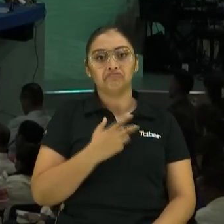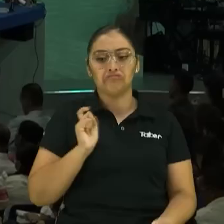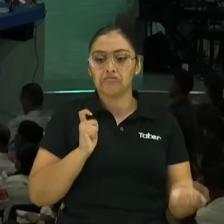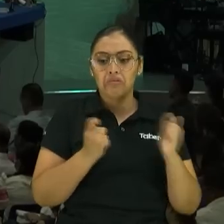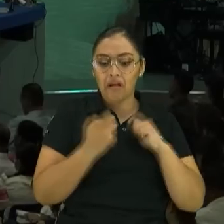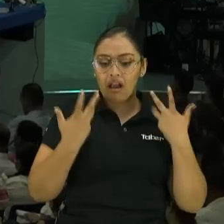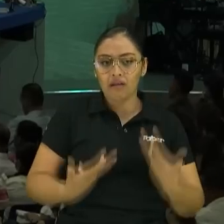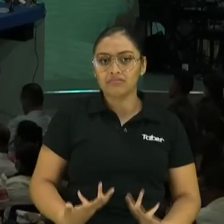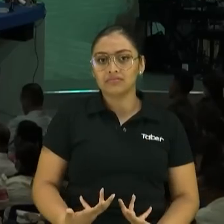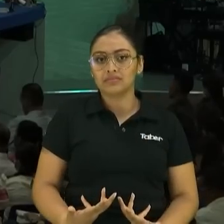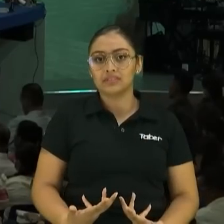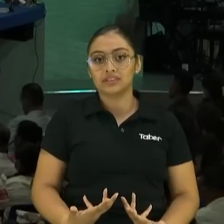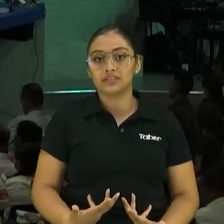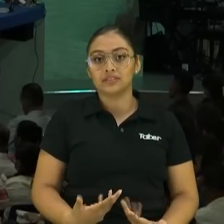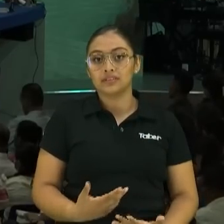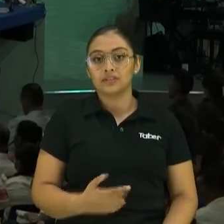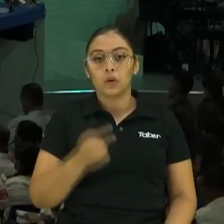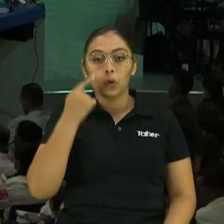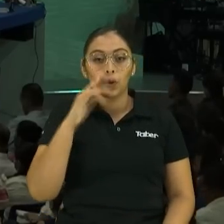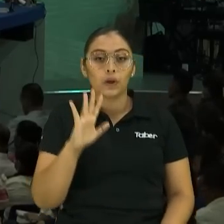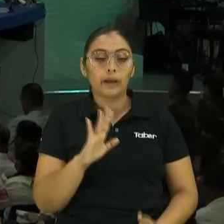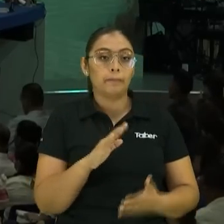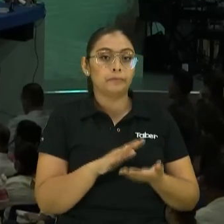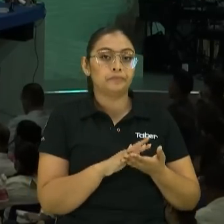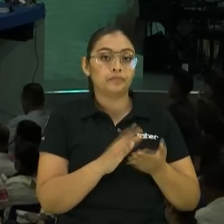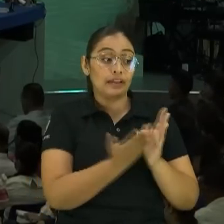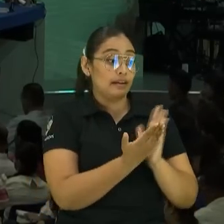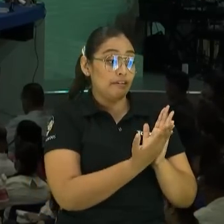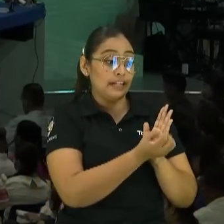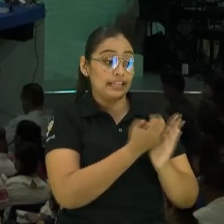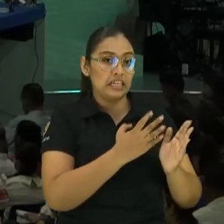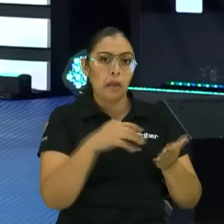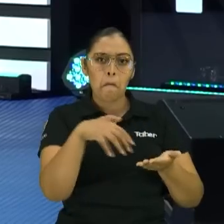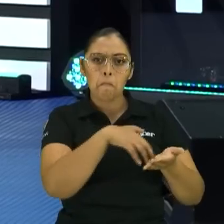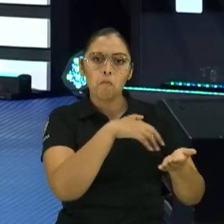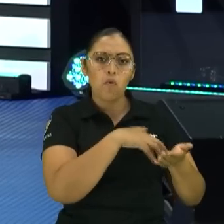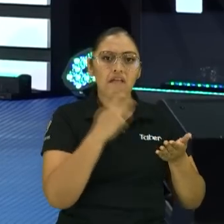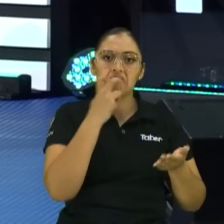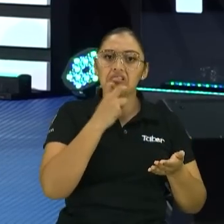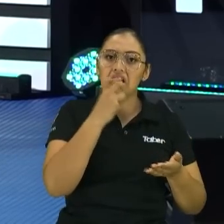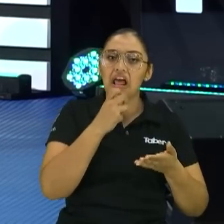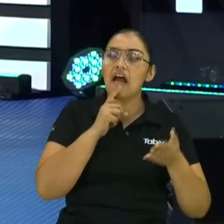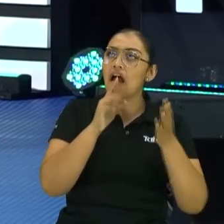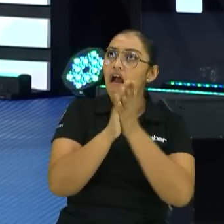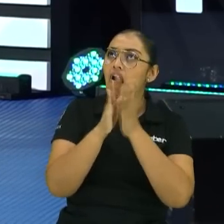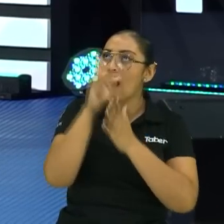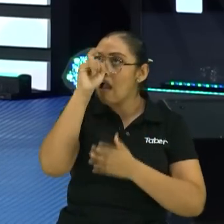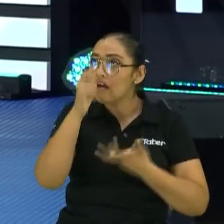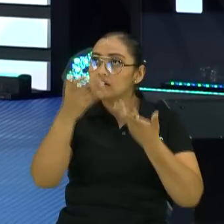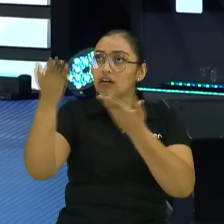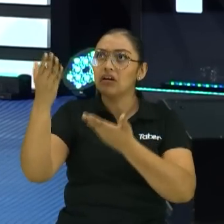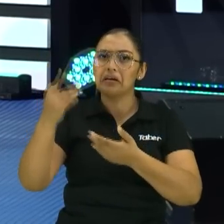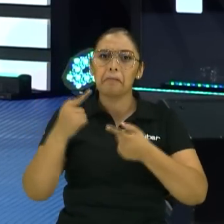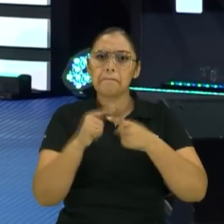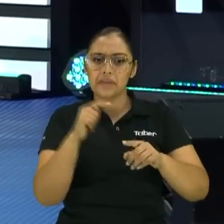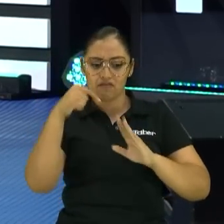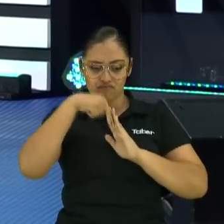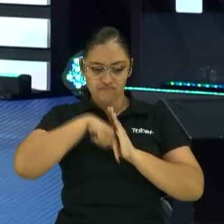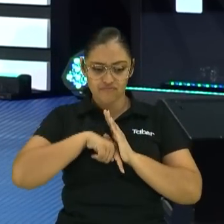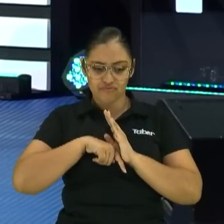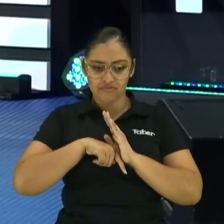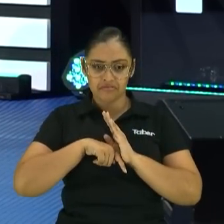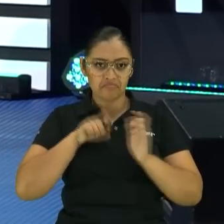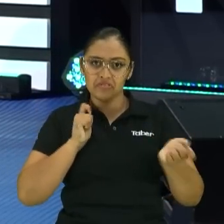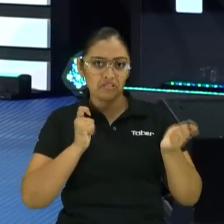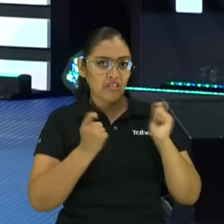este pueblo de labios me honra pero su corazón está lejos no cambiaron prioridades yo tengo